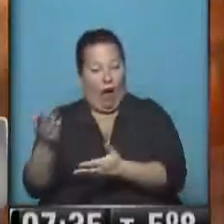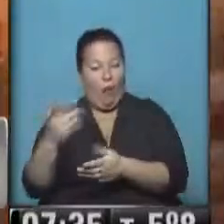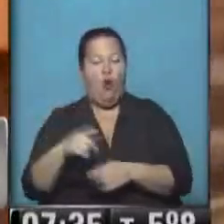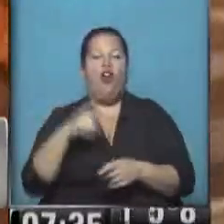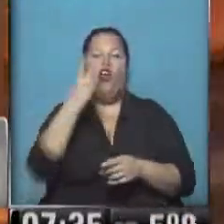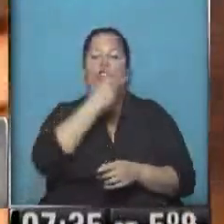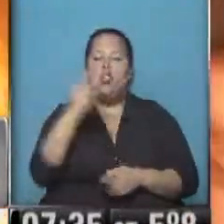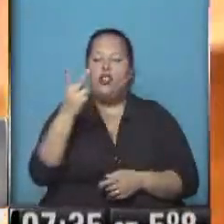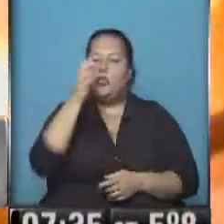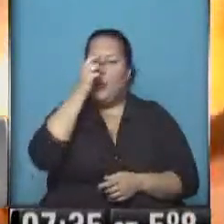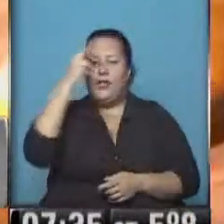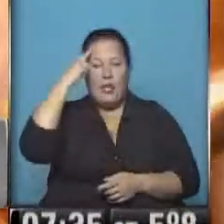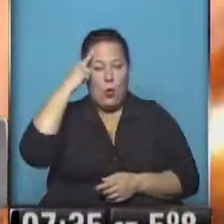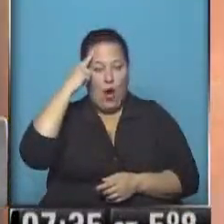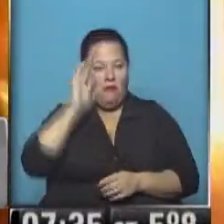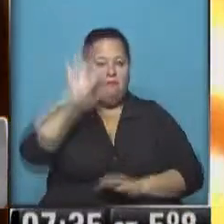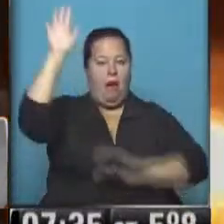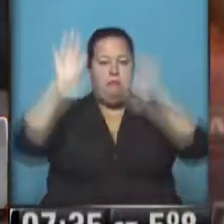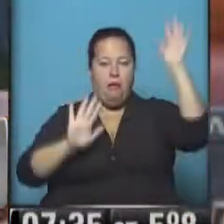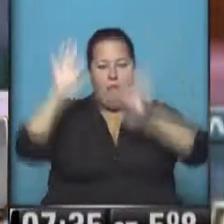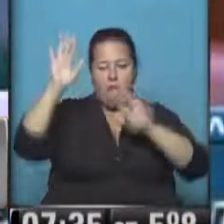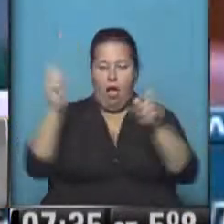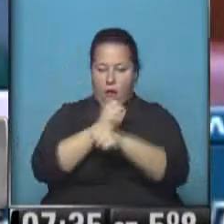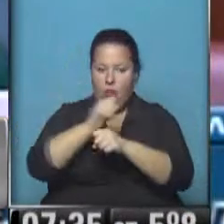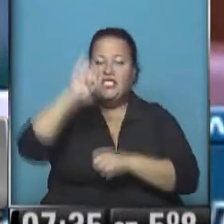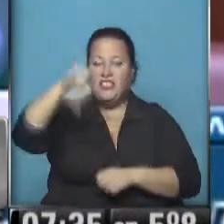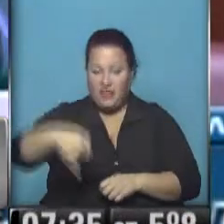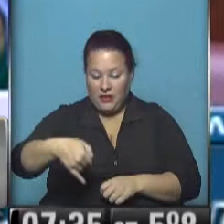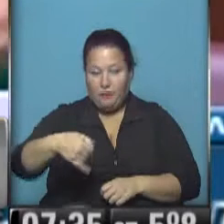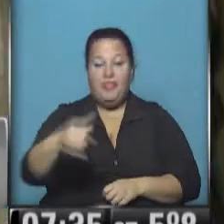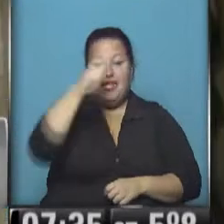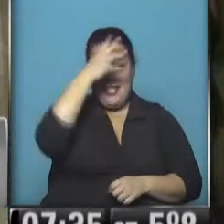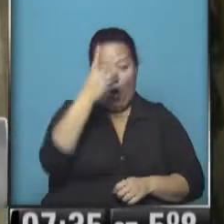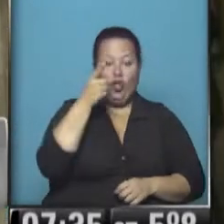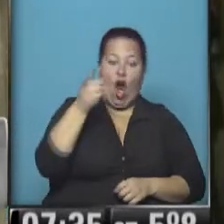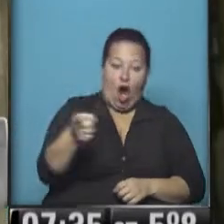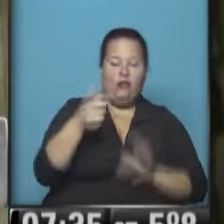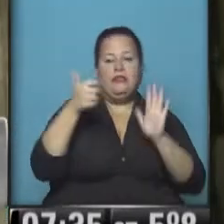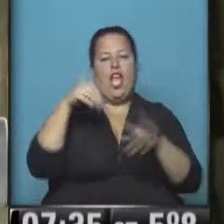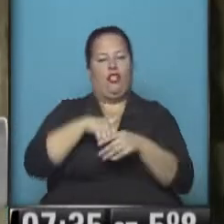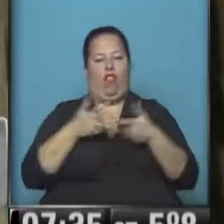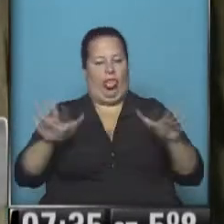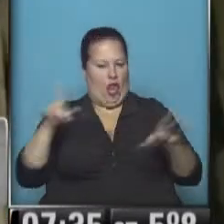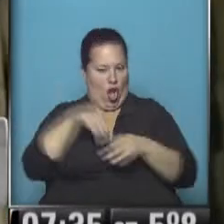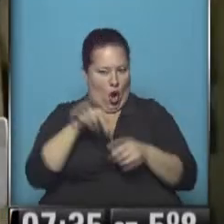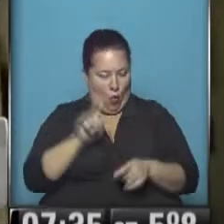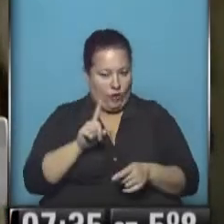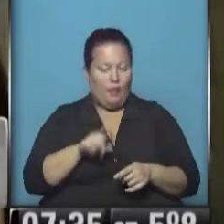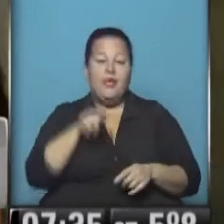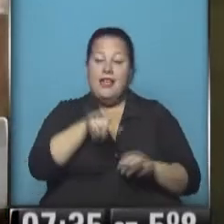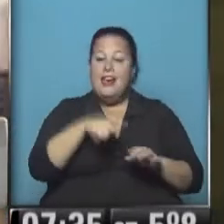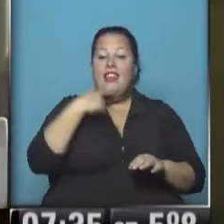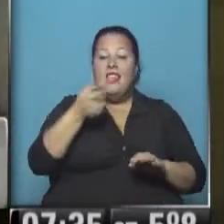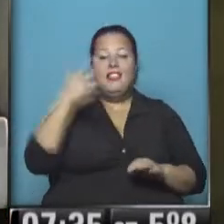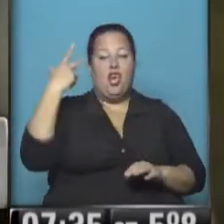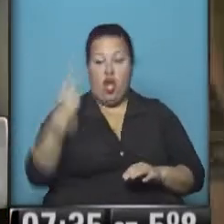través de 229 manos que se levantaron por el sí, 64 en contra y 6 abstenciones. Entre los que secundaron